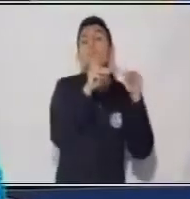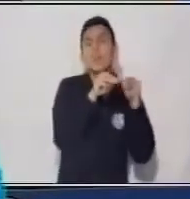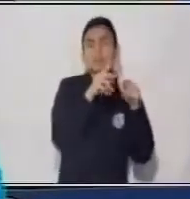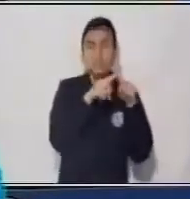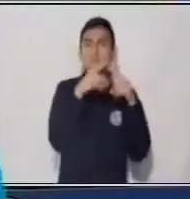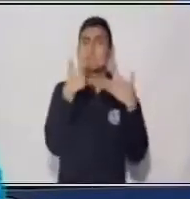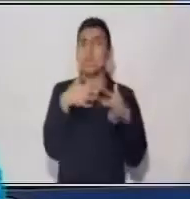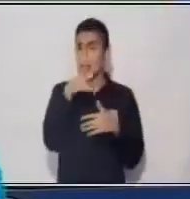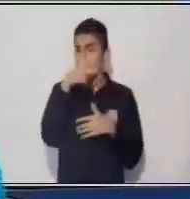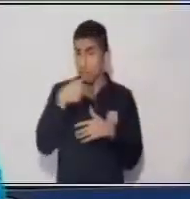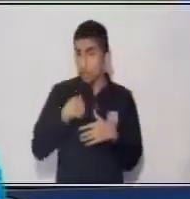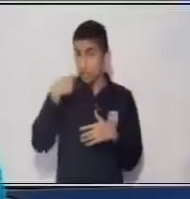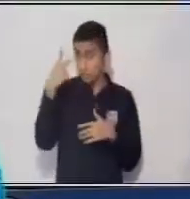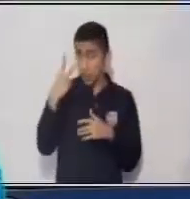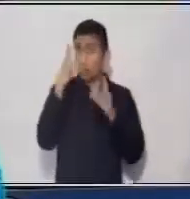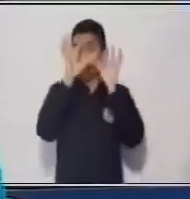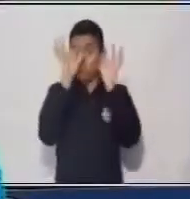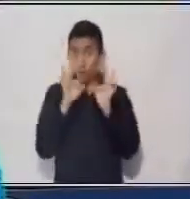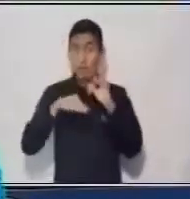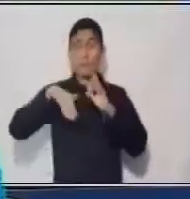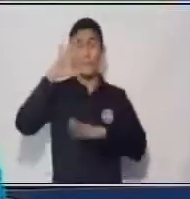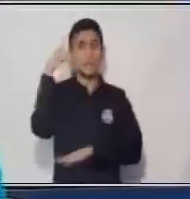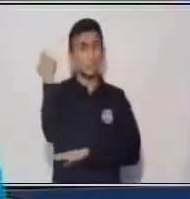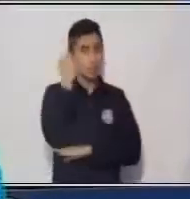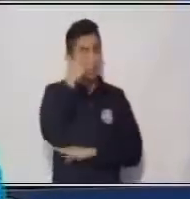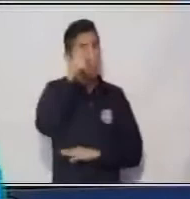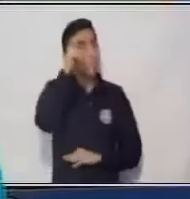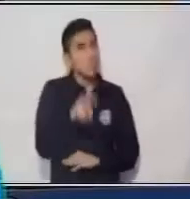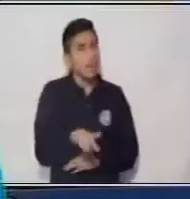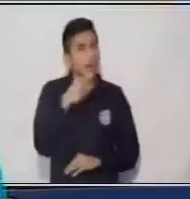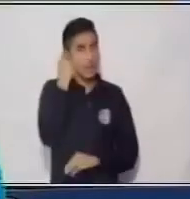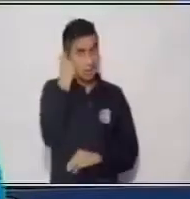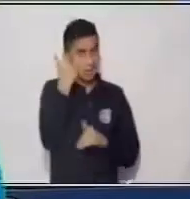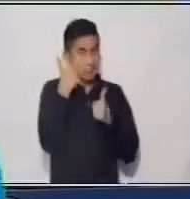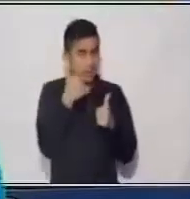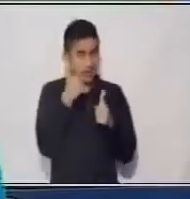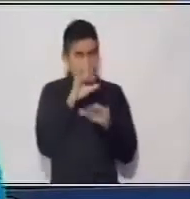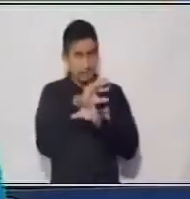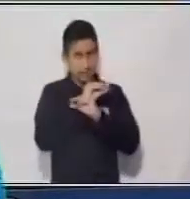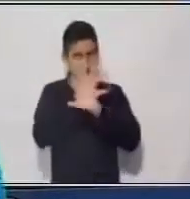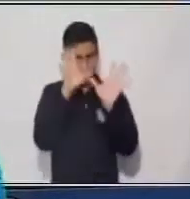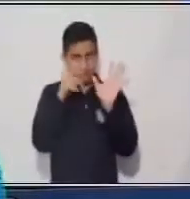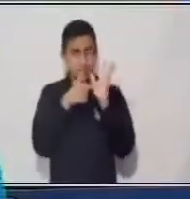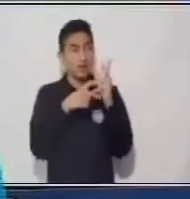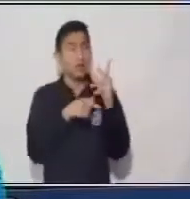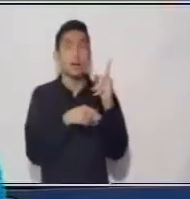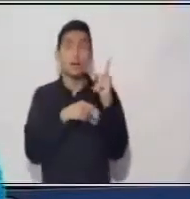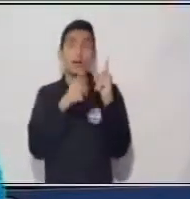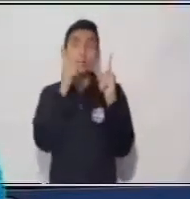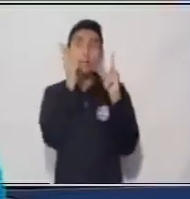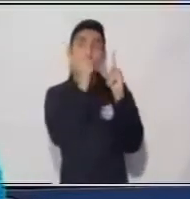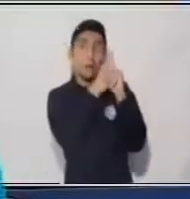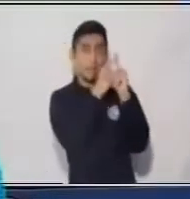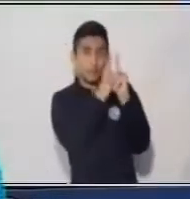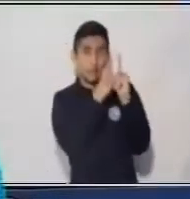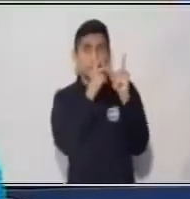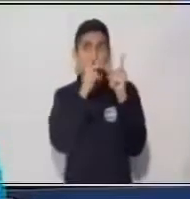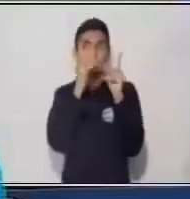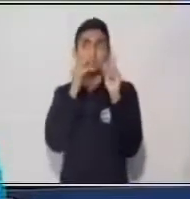pero existen dos cosas muy diferentes que debes de comprender. Tenemos lo que es la